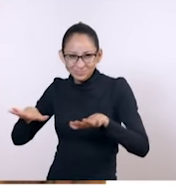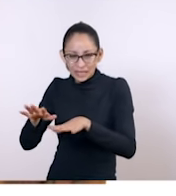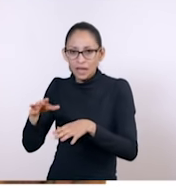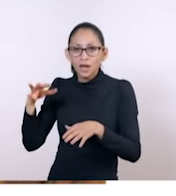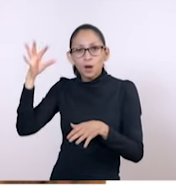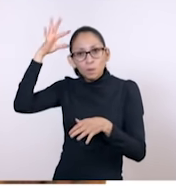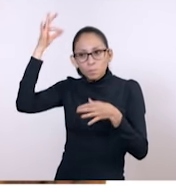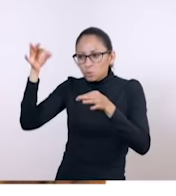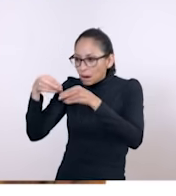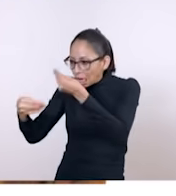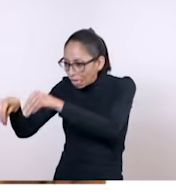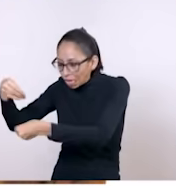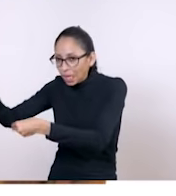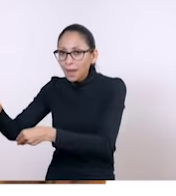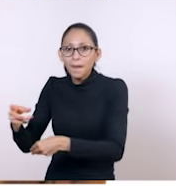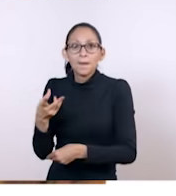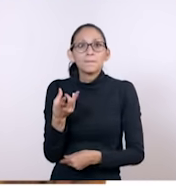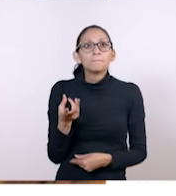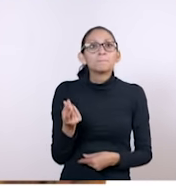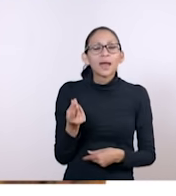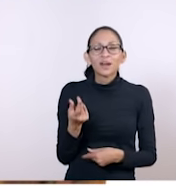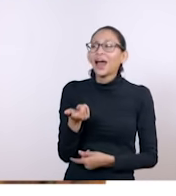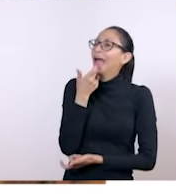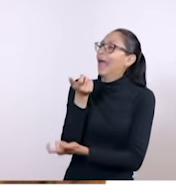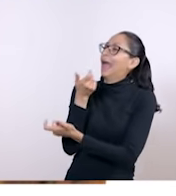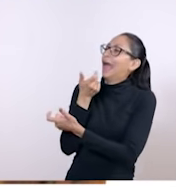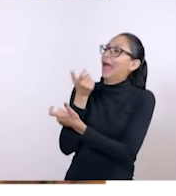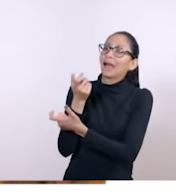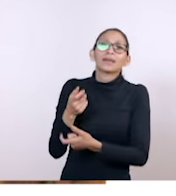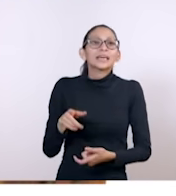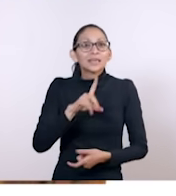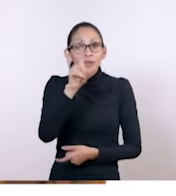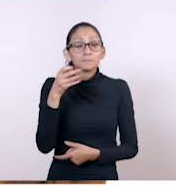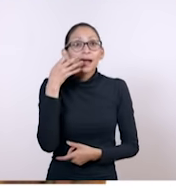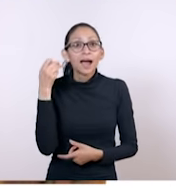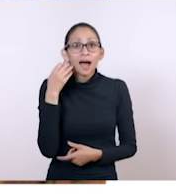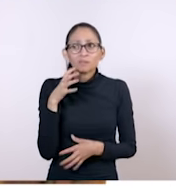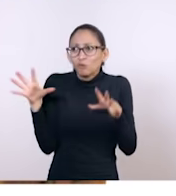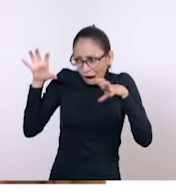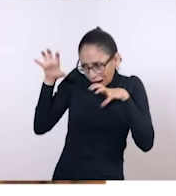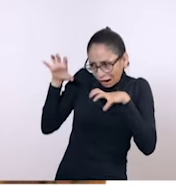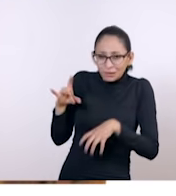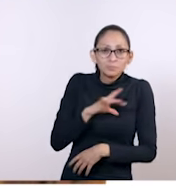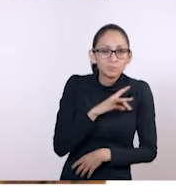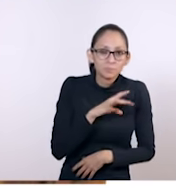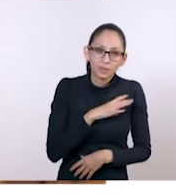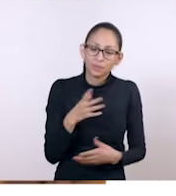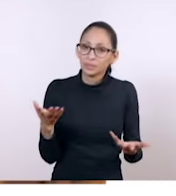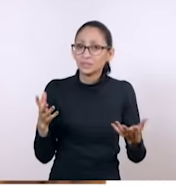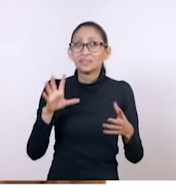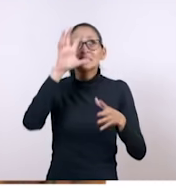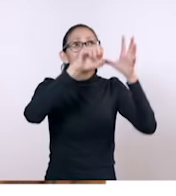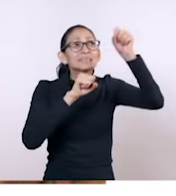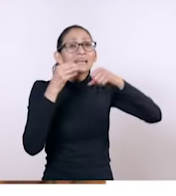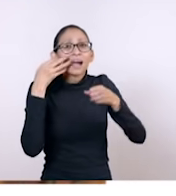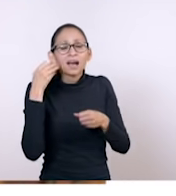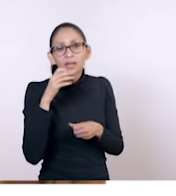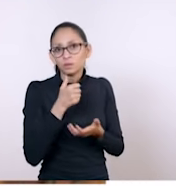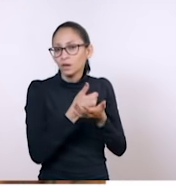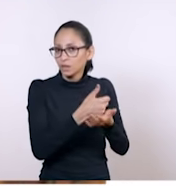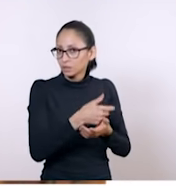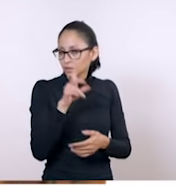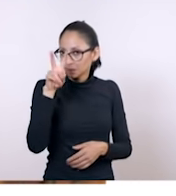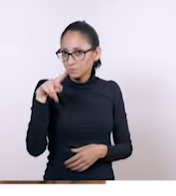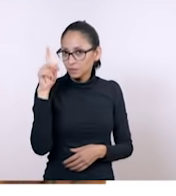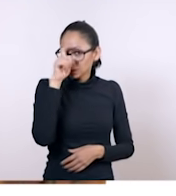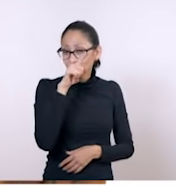perro, muerto de la risa. Y el pobre gato, muau, terepado en una rama, pobrecito. Y después para bajarlo, bueno. Y